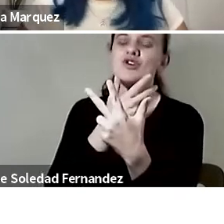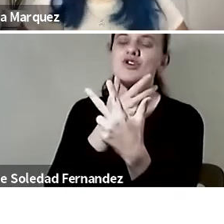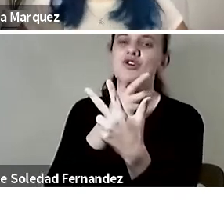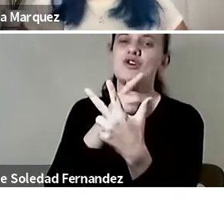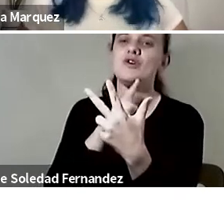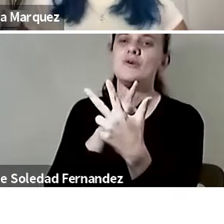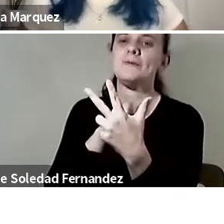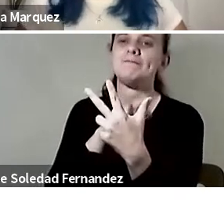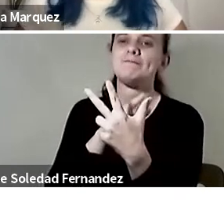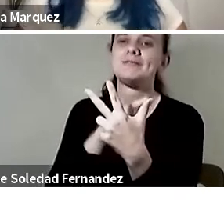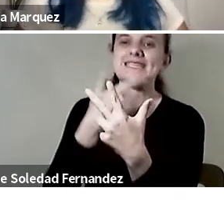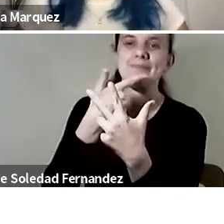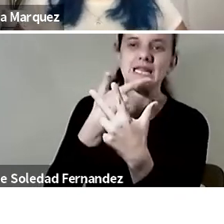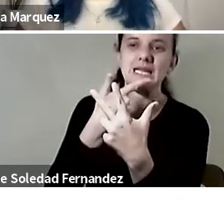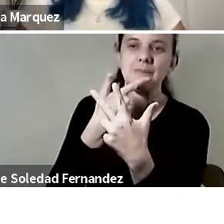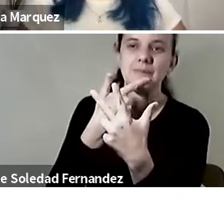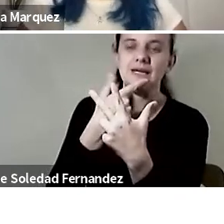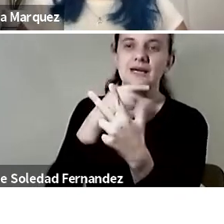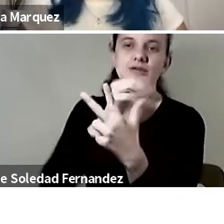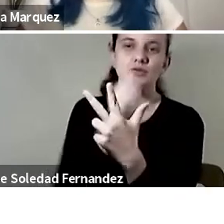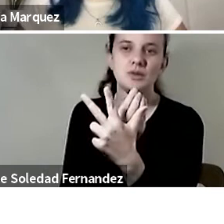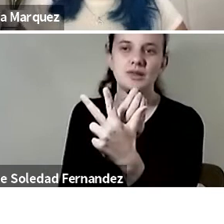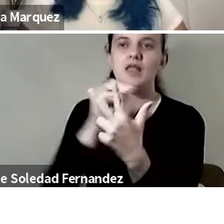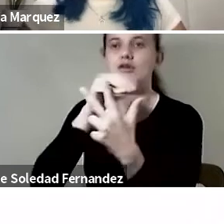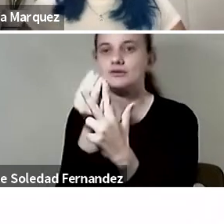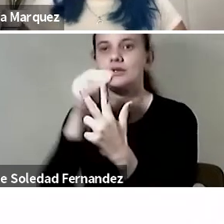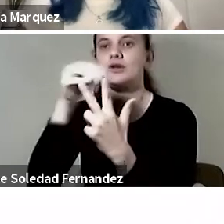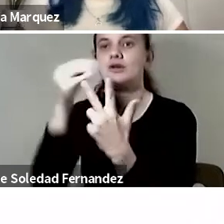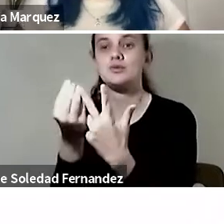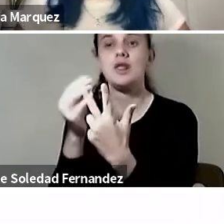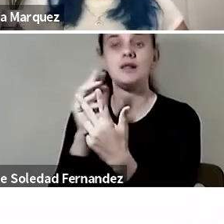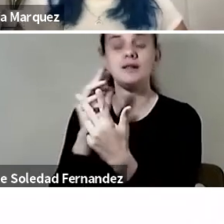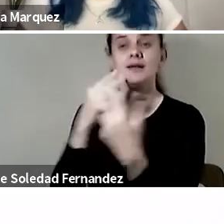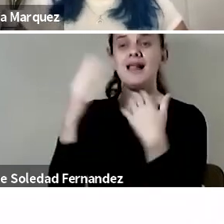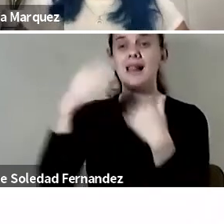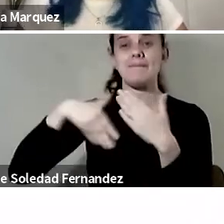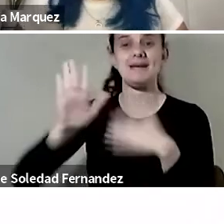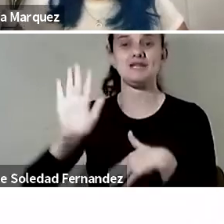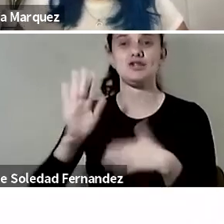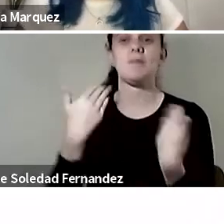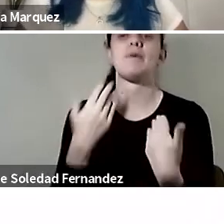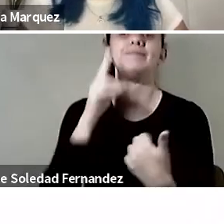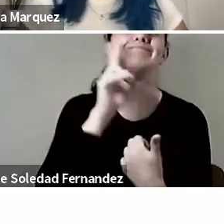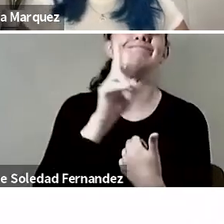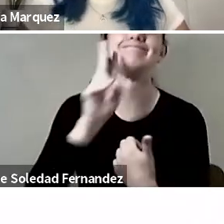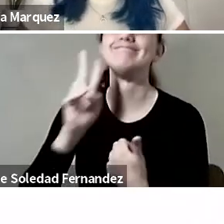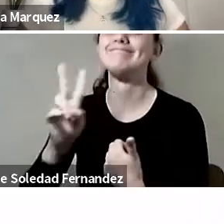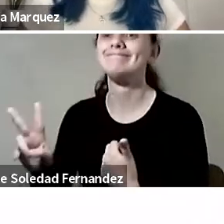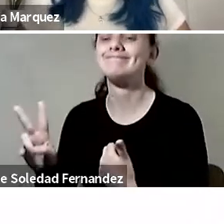resultado de abril, y el amarillo, medio marrón, es para el resultado de septiembre,